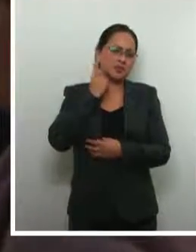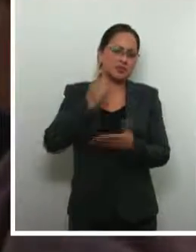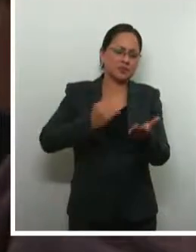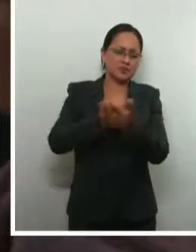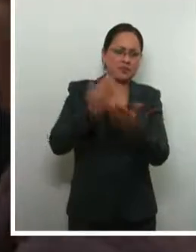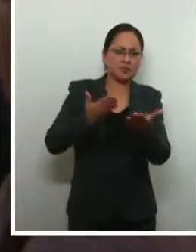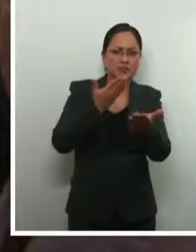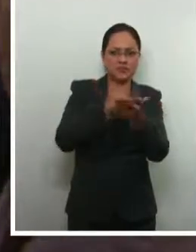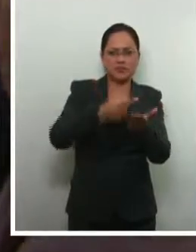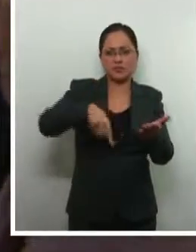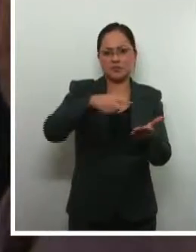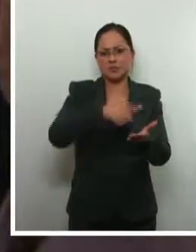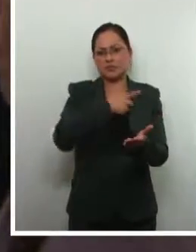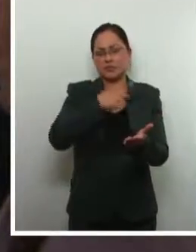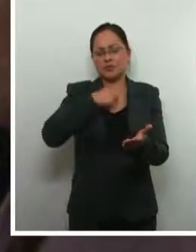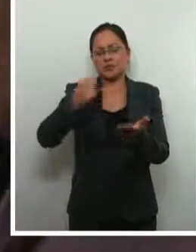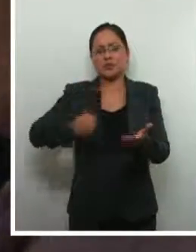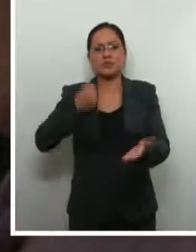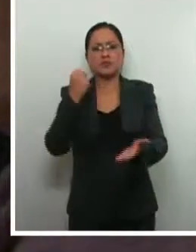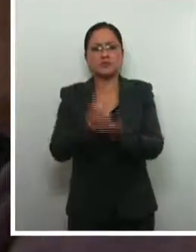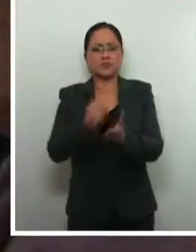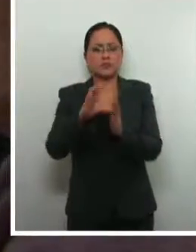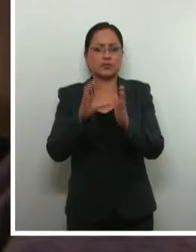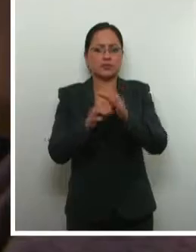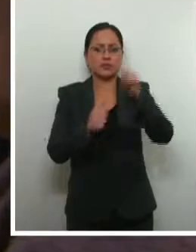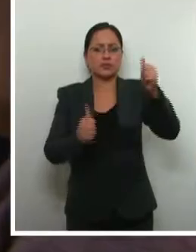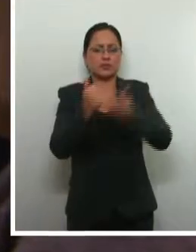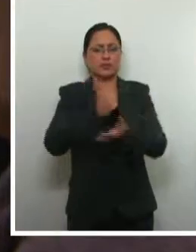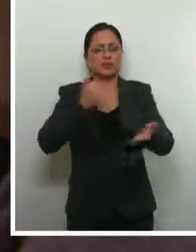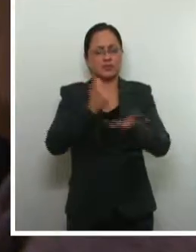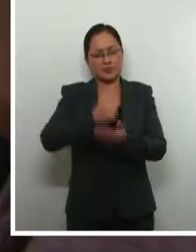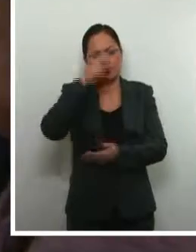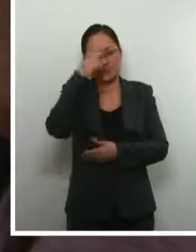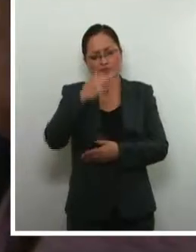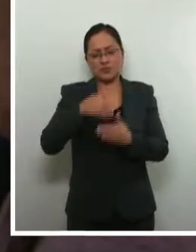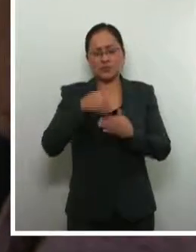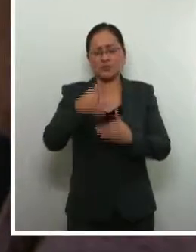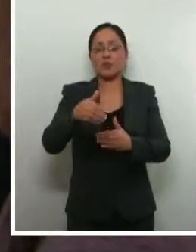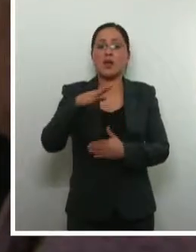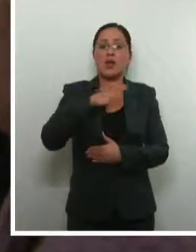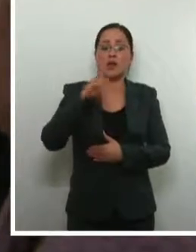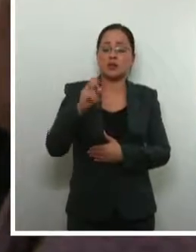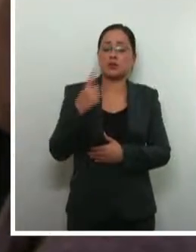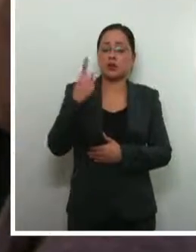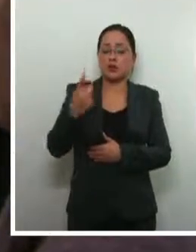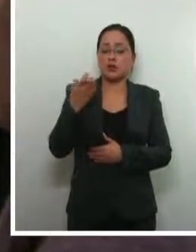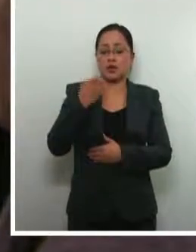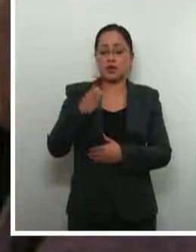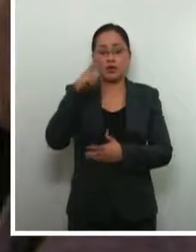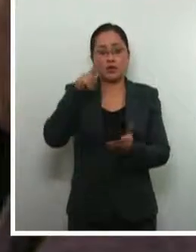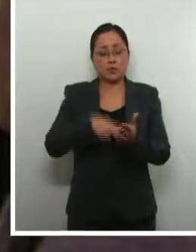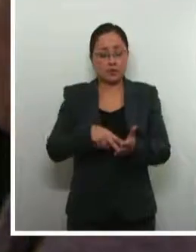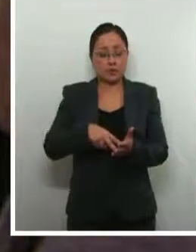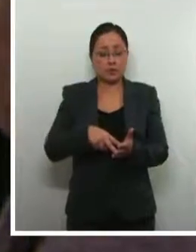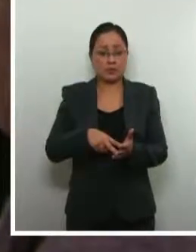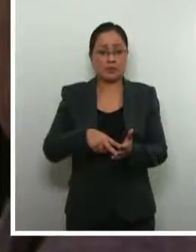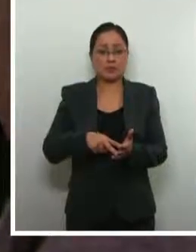y deberá aprobar la Constitución de la capital mexicana a más tardar el día 31 de enero